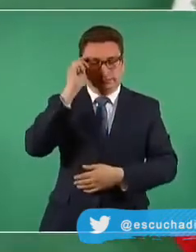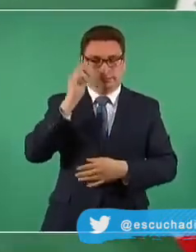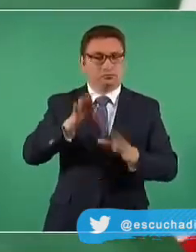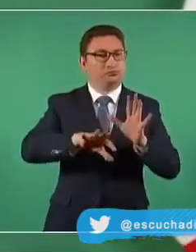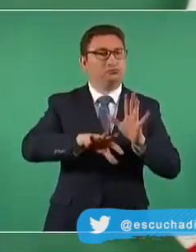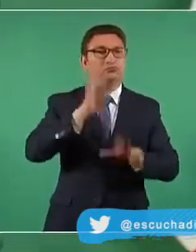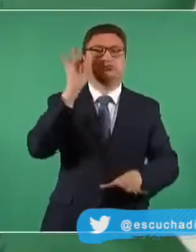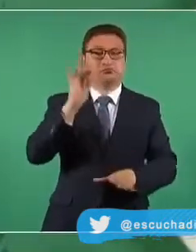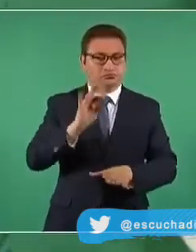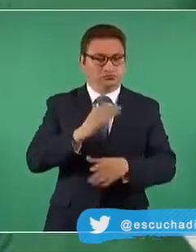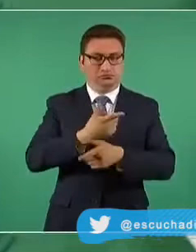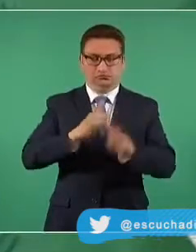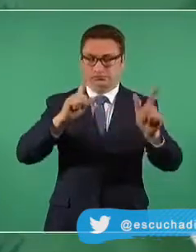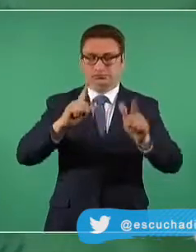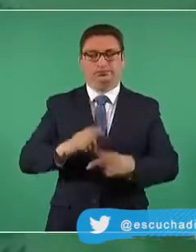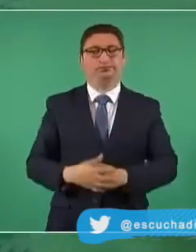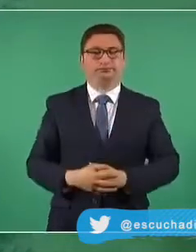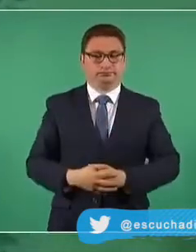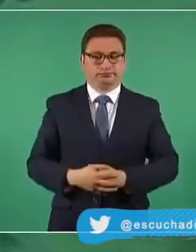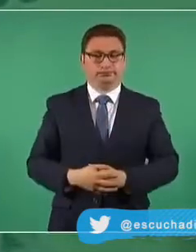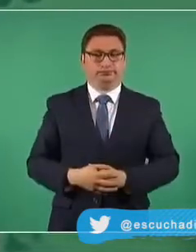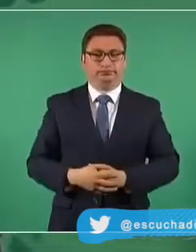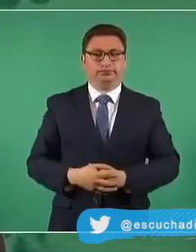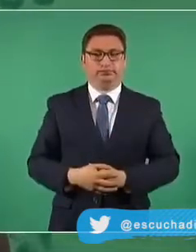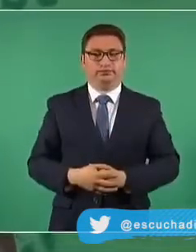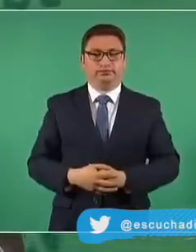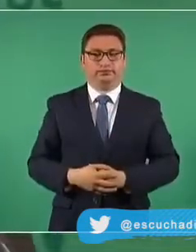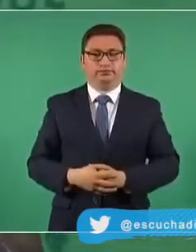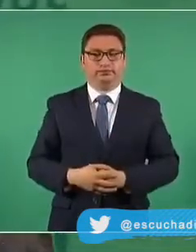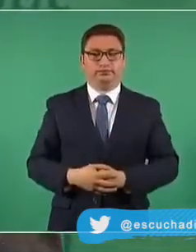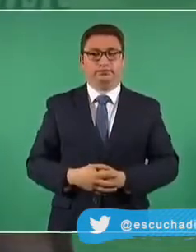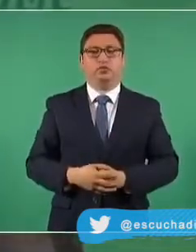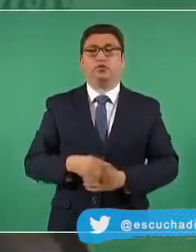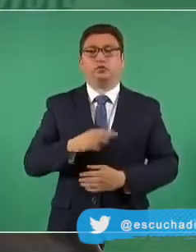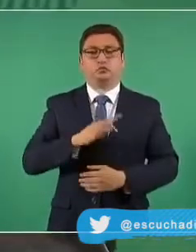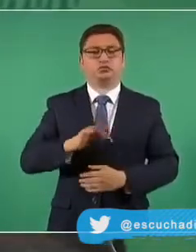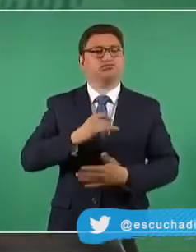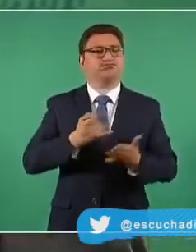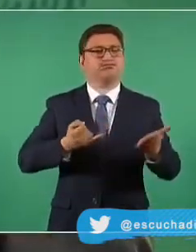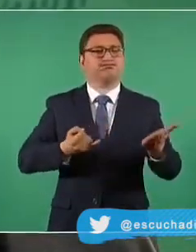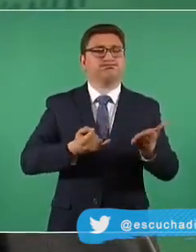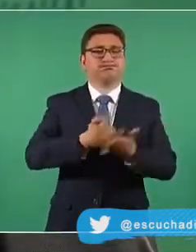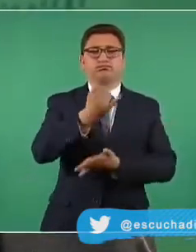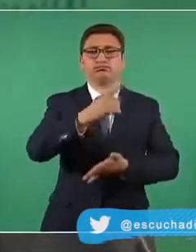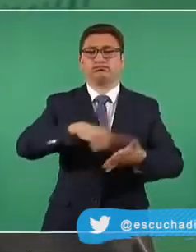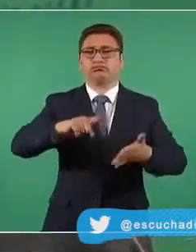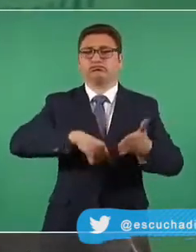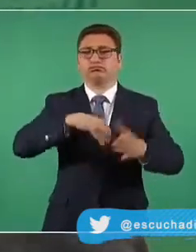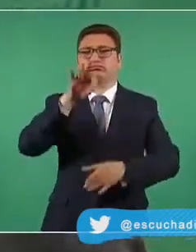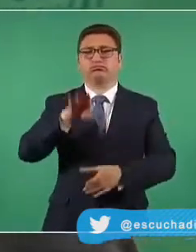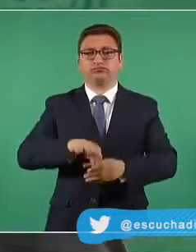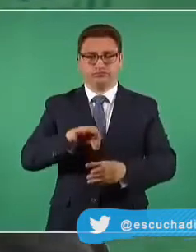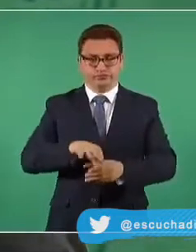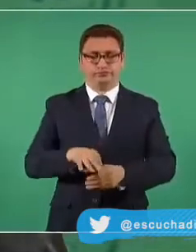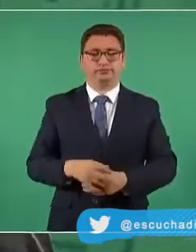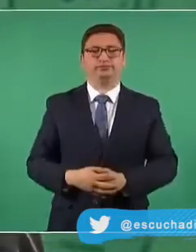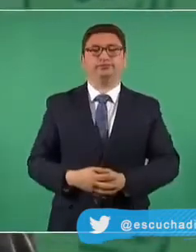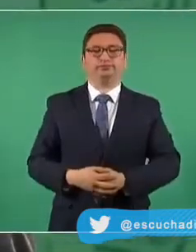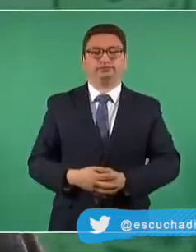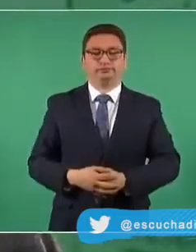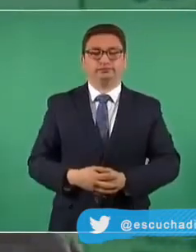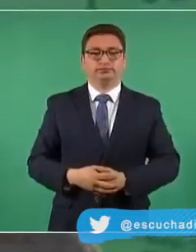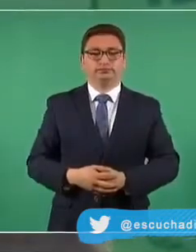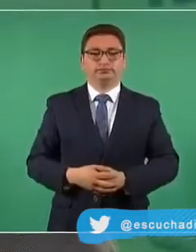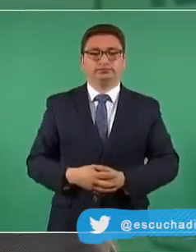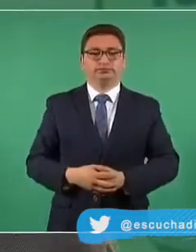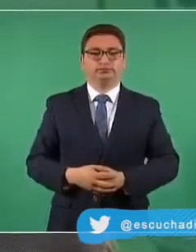Finalmente, el presidente agradeció al aún gobernador de Banxico, que será reemplazado por Arturo Herrera en algunos meses, por respaldar la decisión